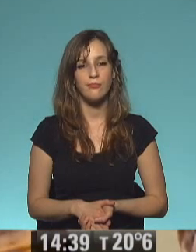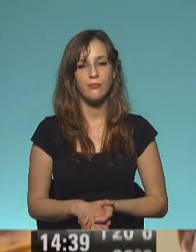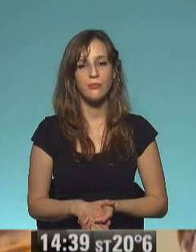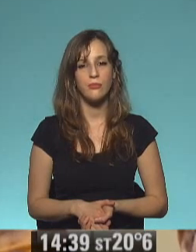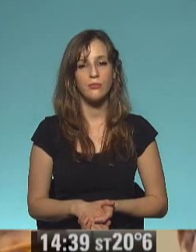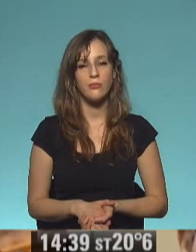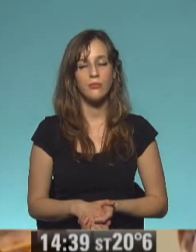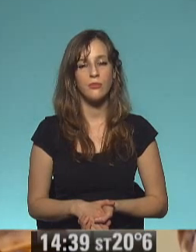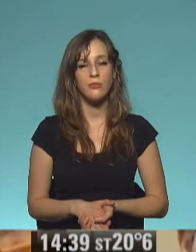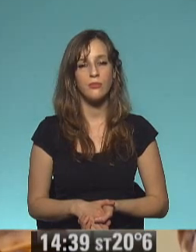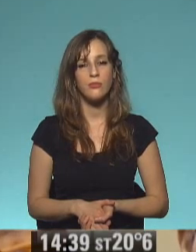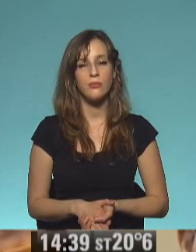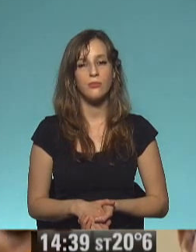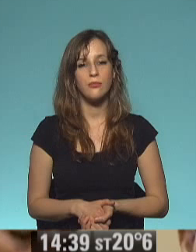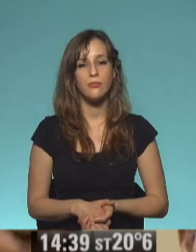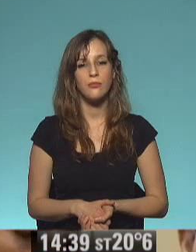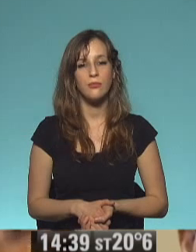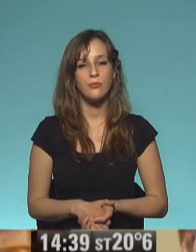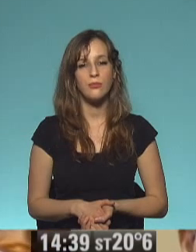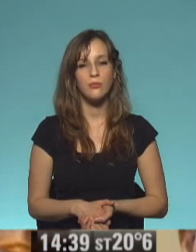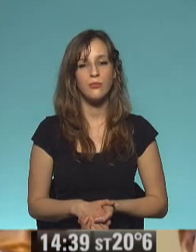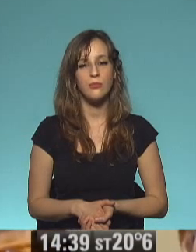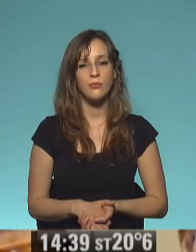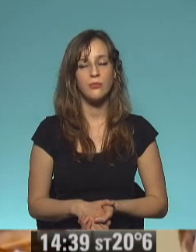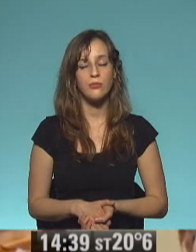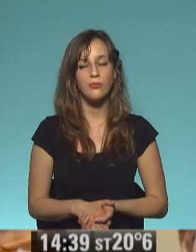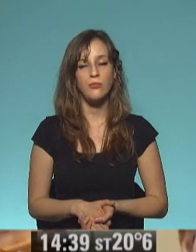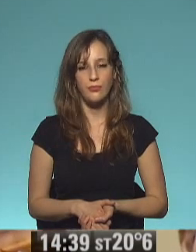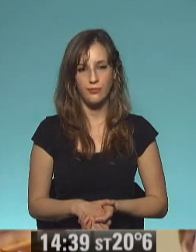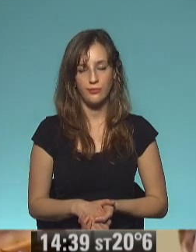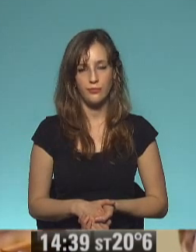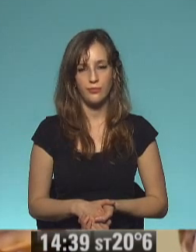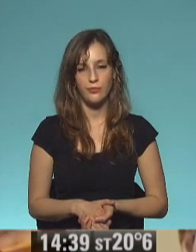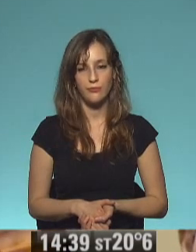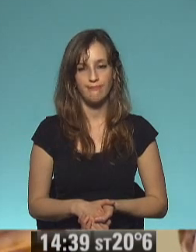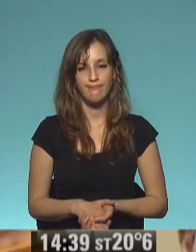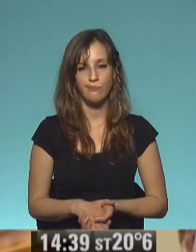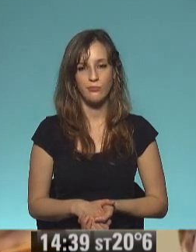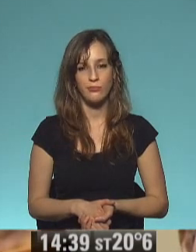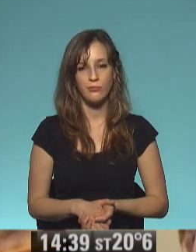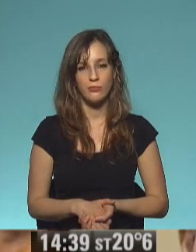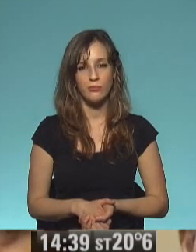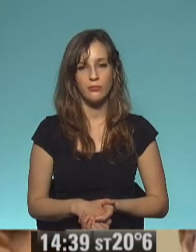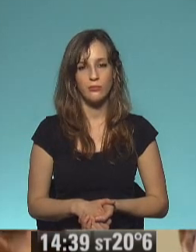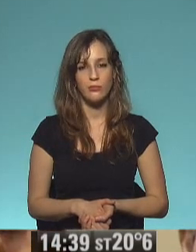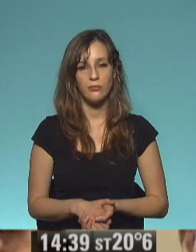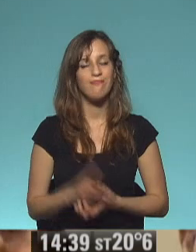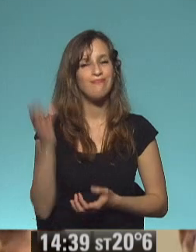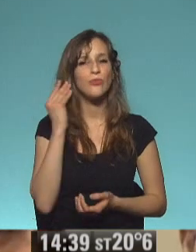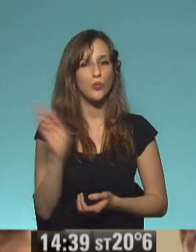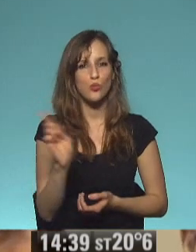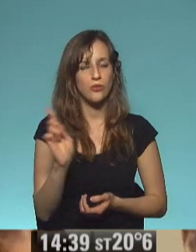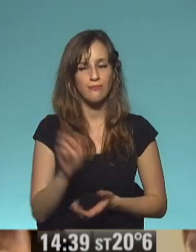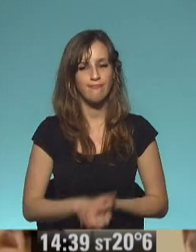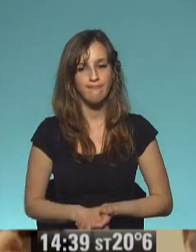una comisión junto con el entonces el jefe de gabinete, nuestro presidente, y estaba Aníbal Fernández también para terminar con